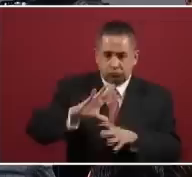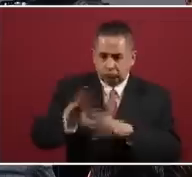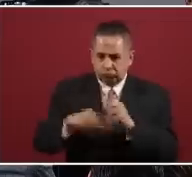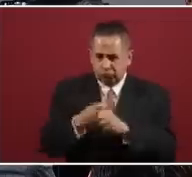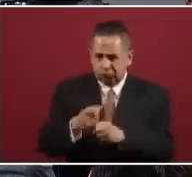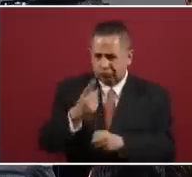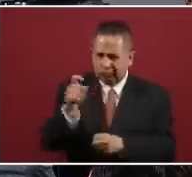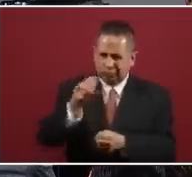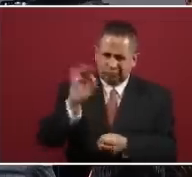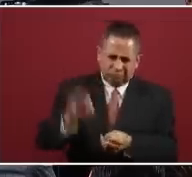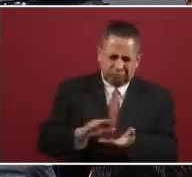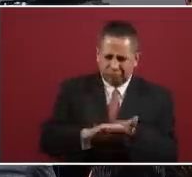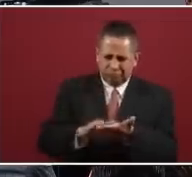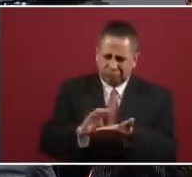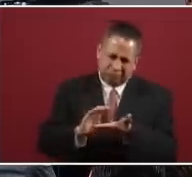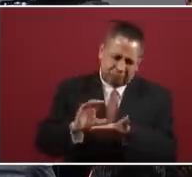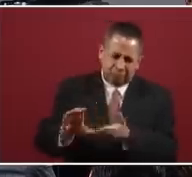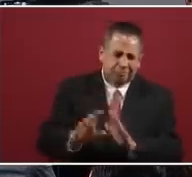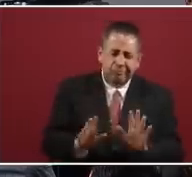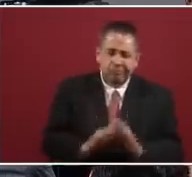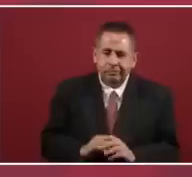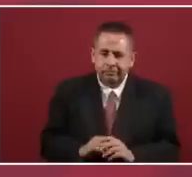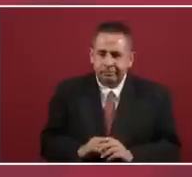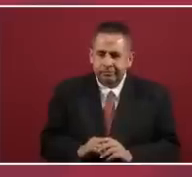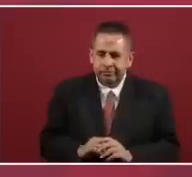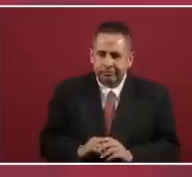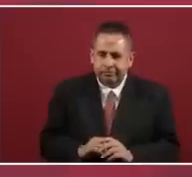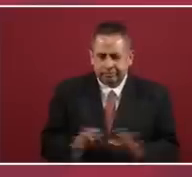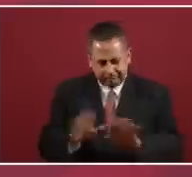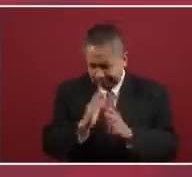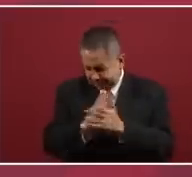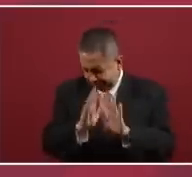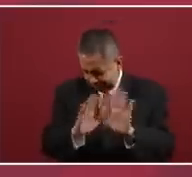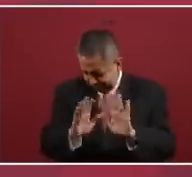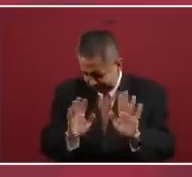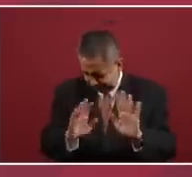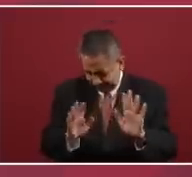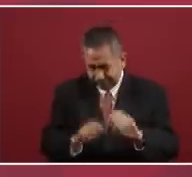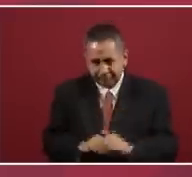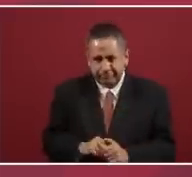liquidaciones. No, ya parece que